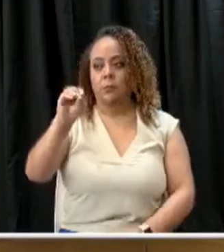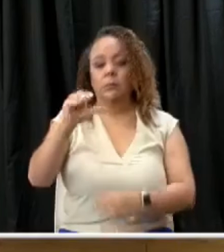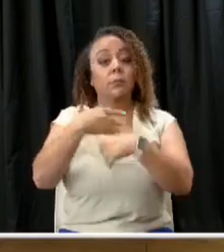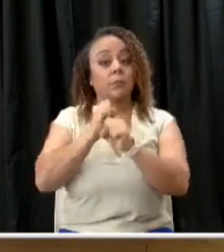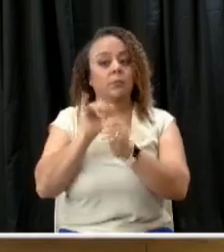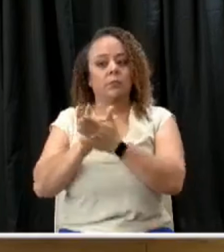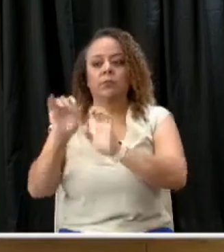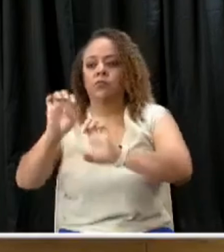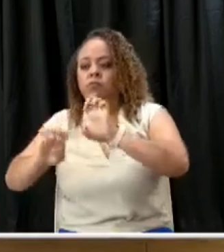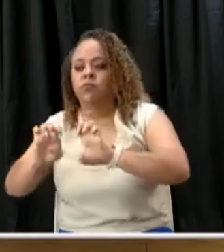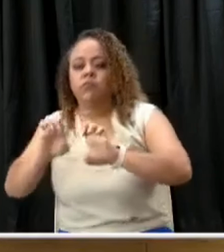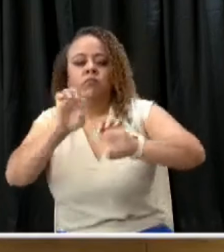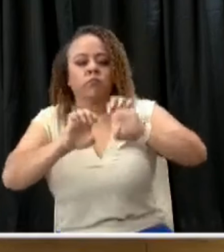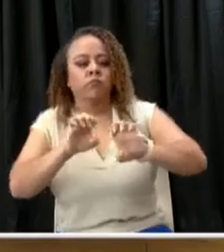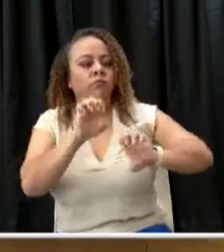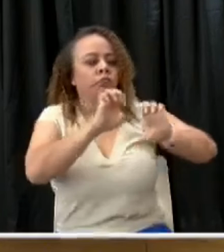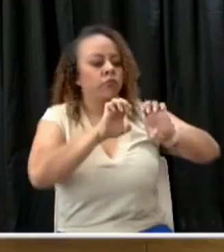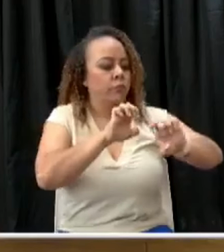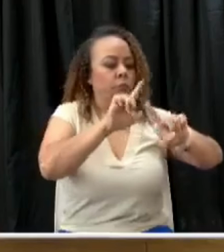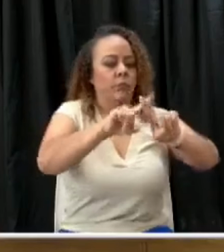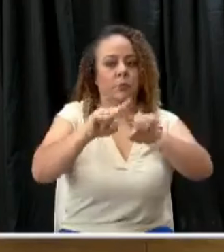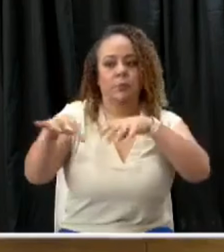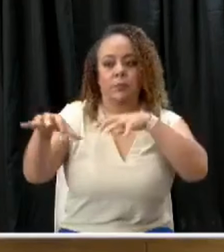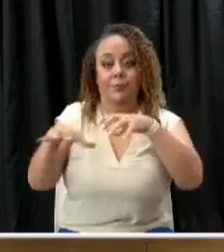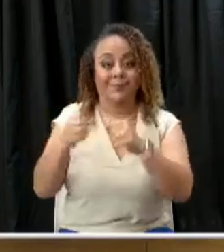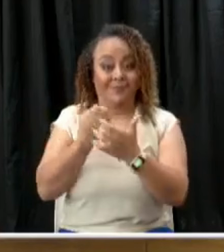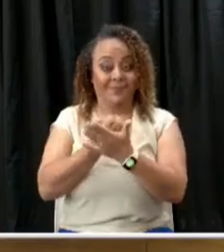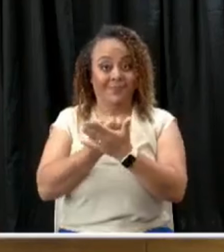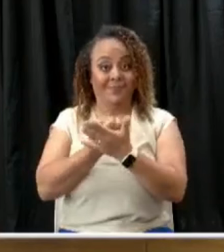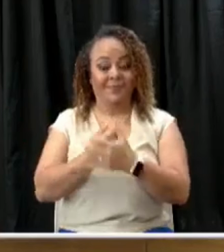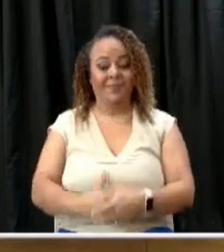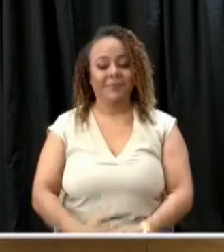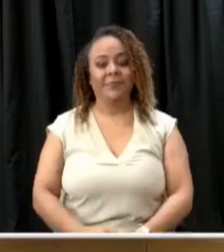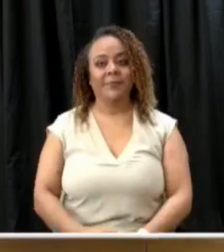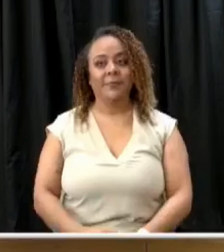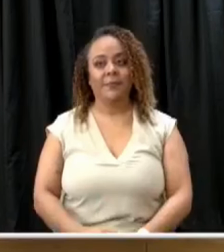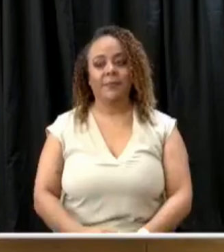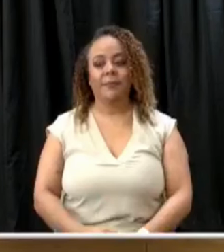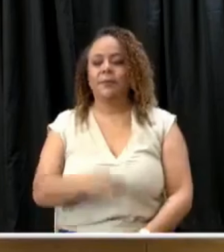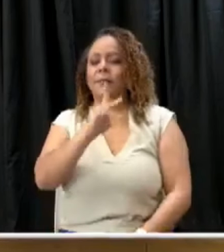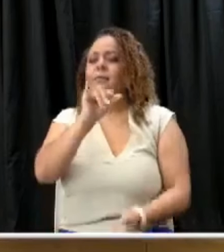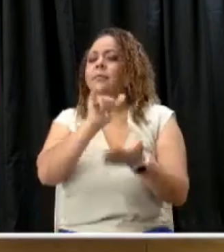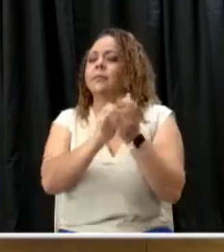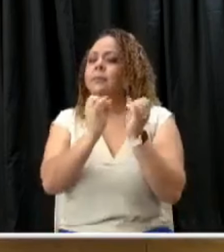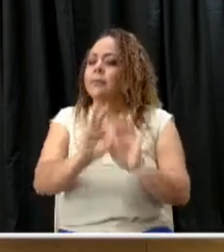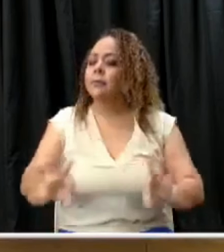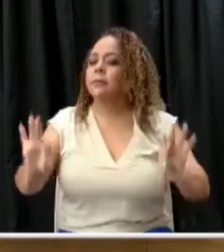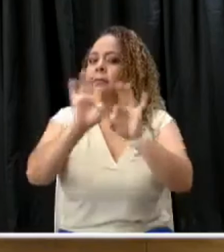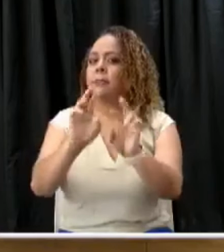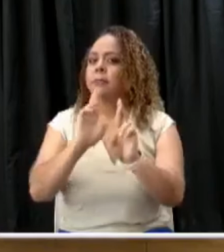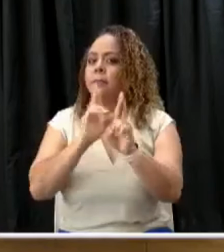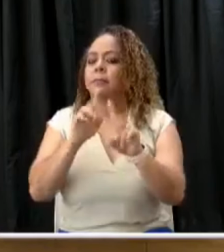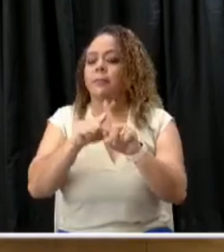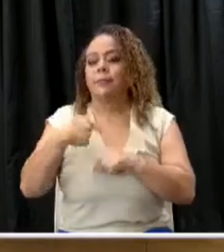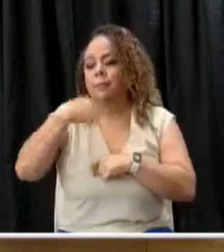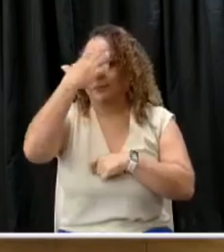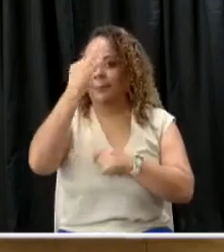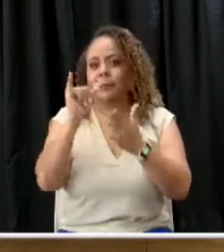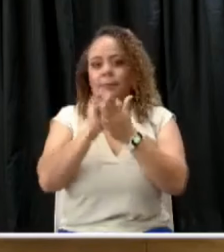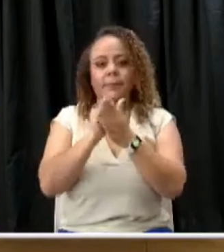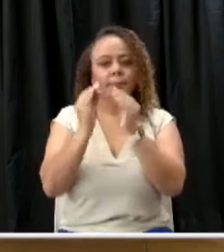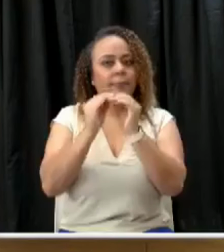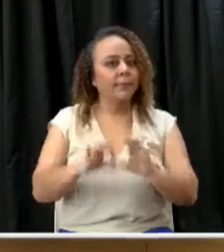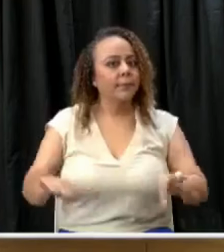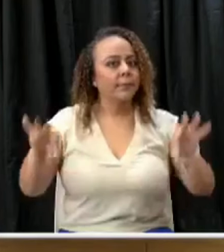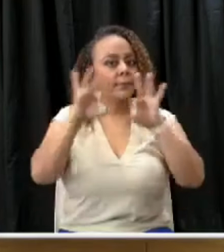estas mediciones en diferentes actividades económicas, y son importantes los resultados, pero creo que aquí lo más